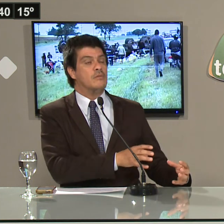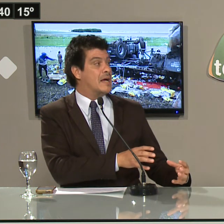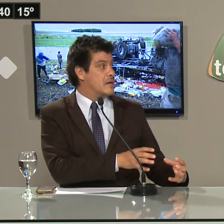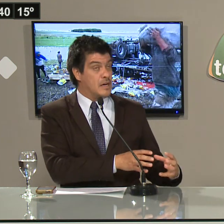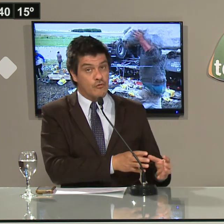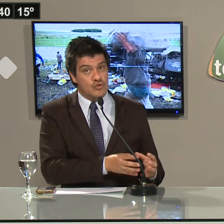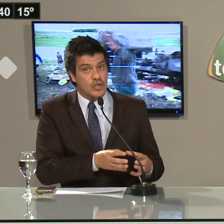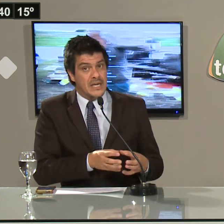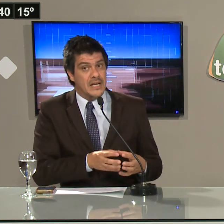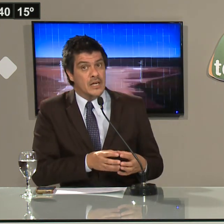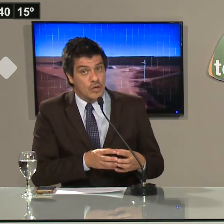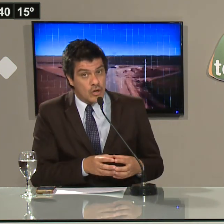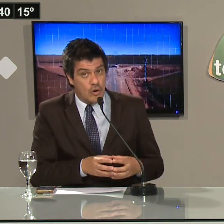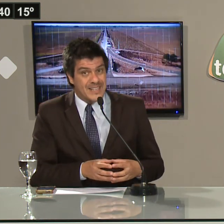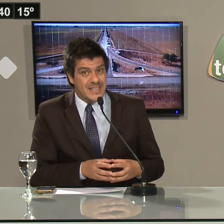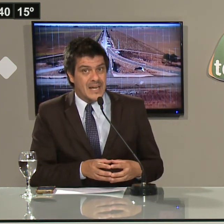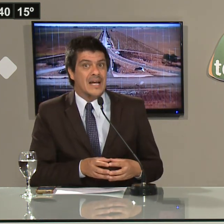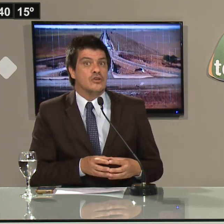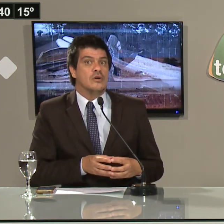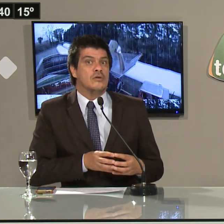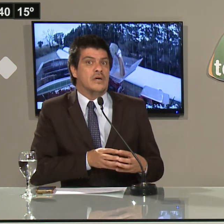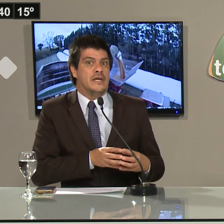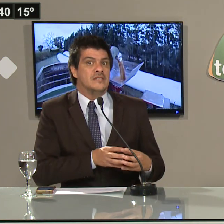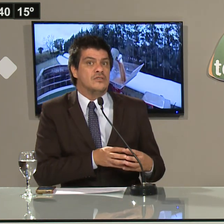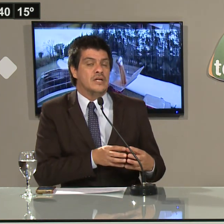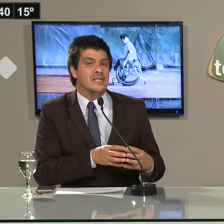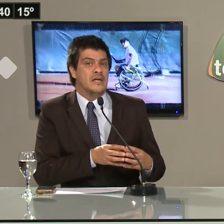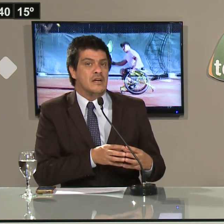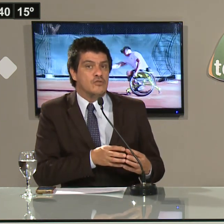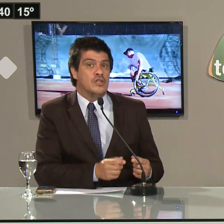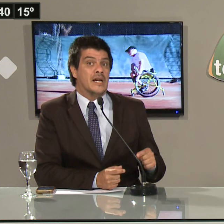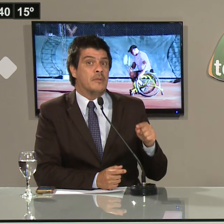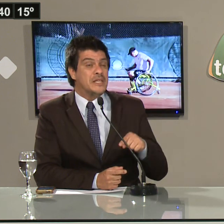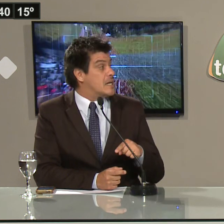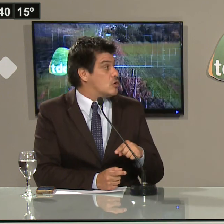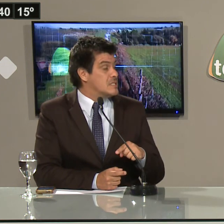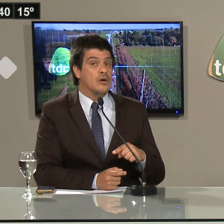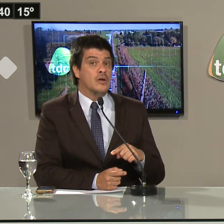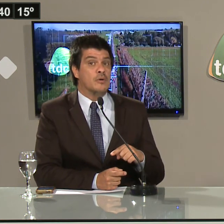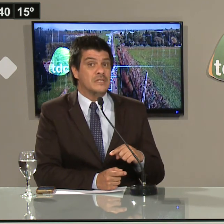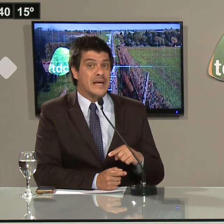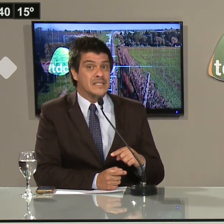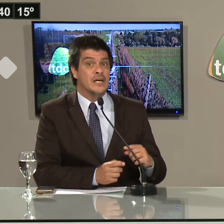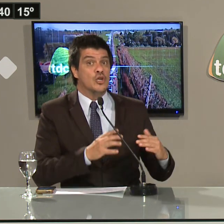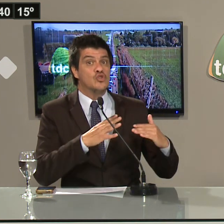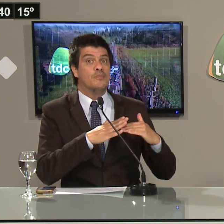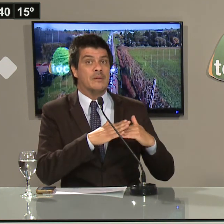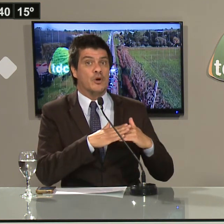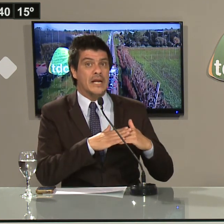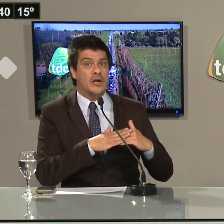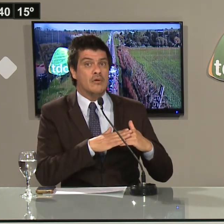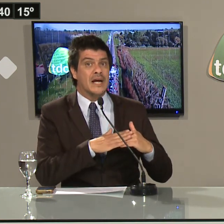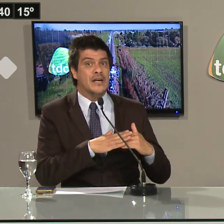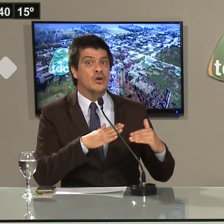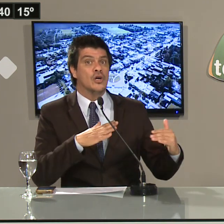ciudad de Firmat, en función de lo comercial, ha tomado decisiones en función de respetar esto que dice el gobierno de la provincia, que es no